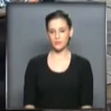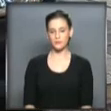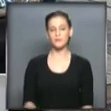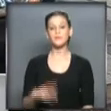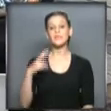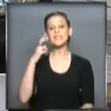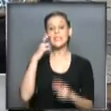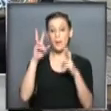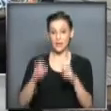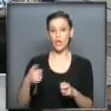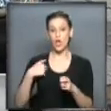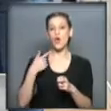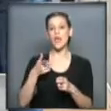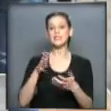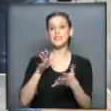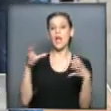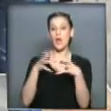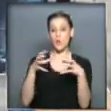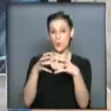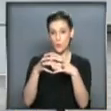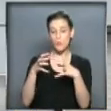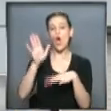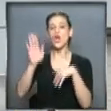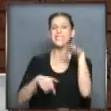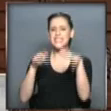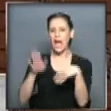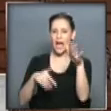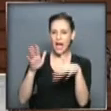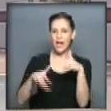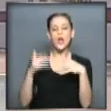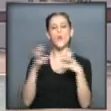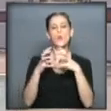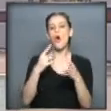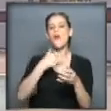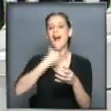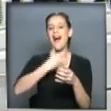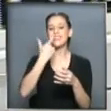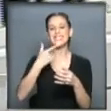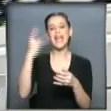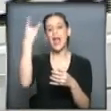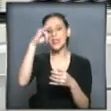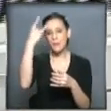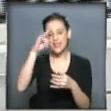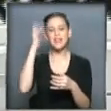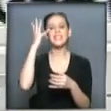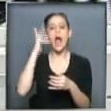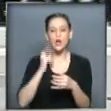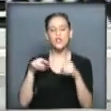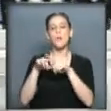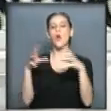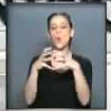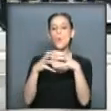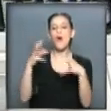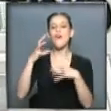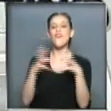Inspectores de la Administración Federal de Ingresos Públicos allanaron sedes de Racing, Independiente, San Lorenzo y la Asociación del Fútbol Argentino en el